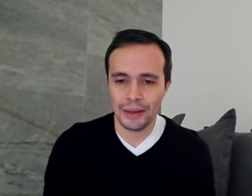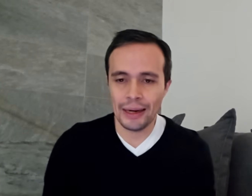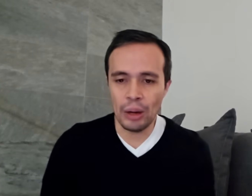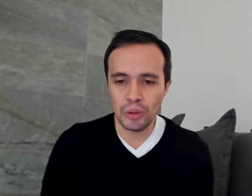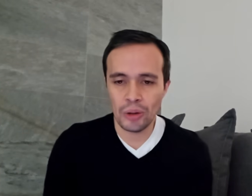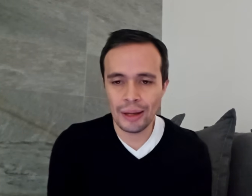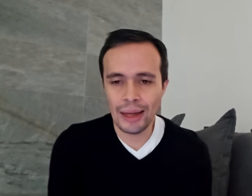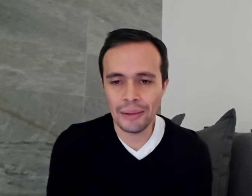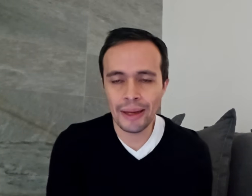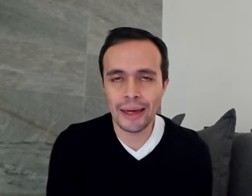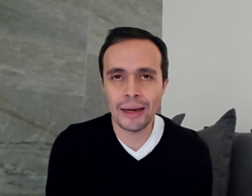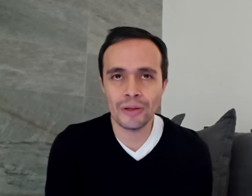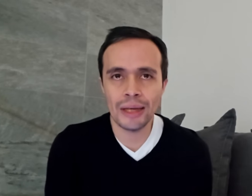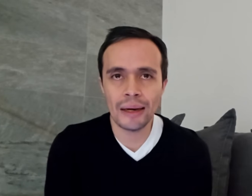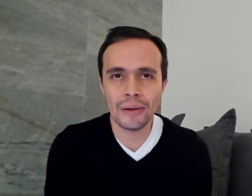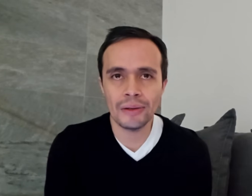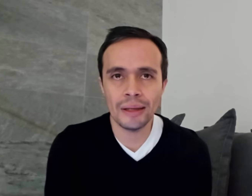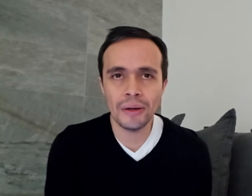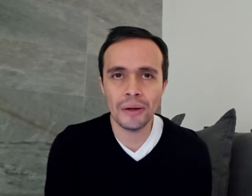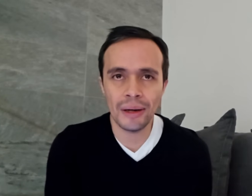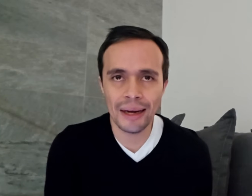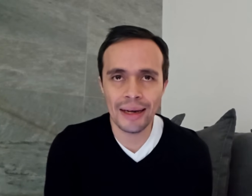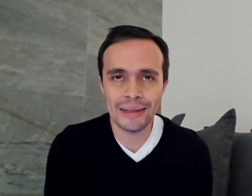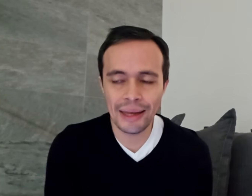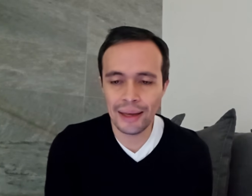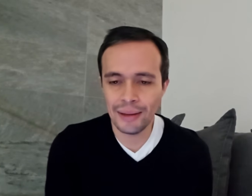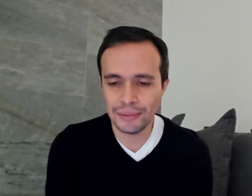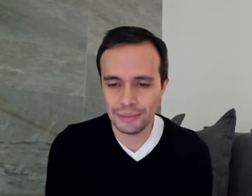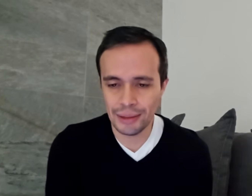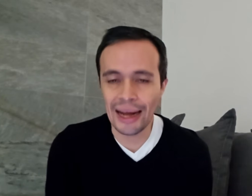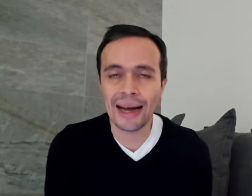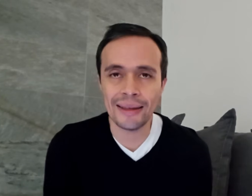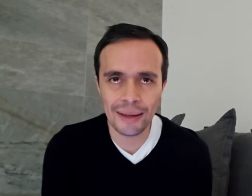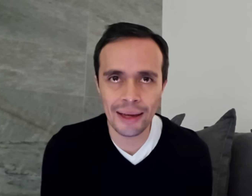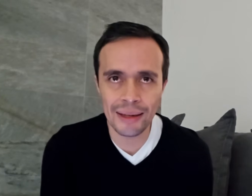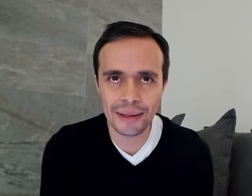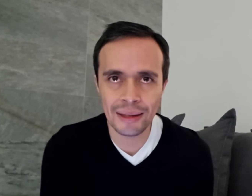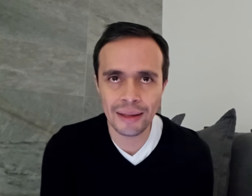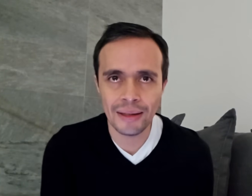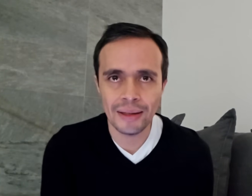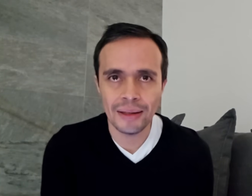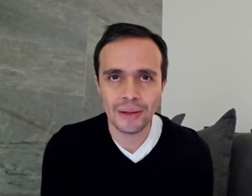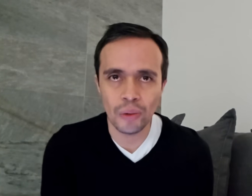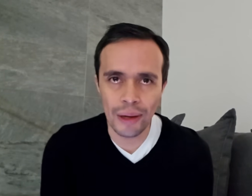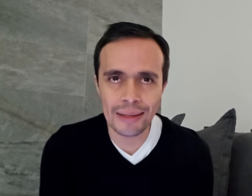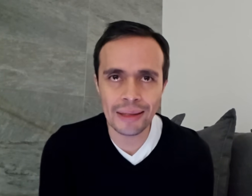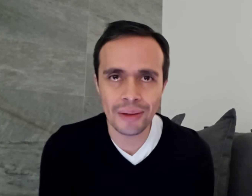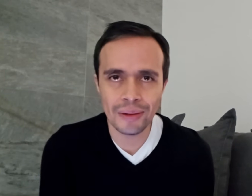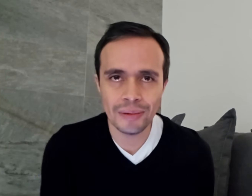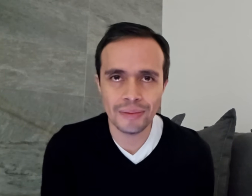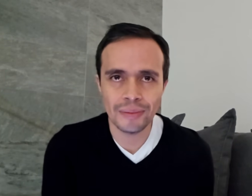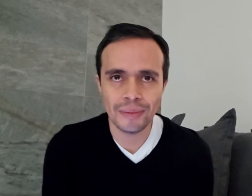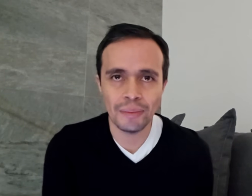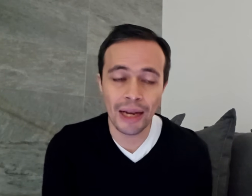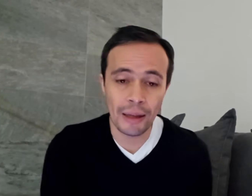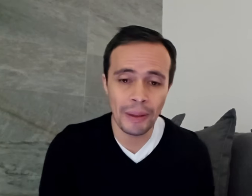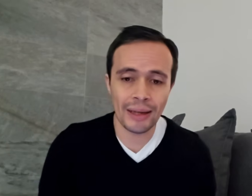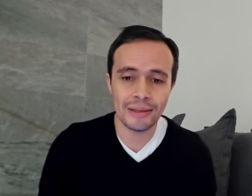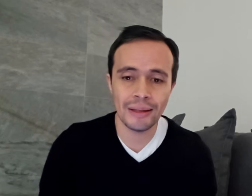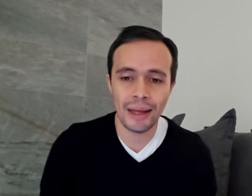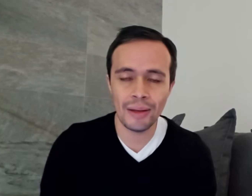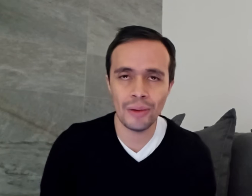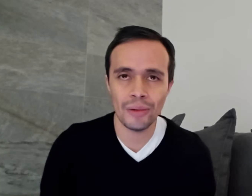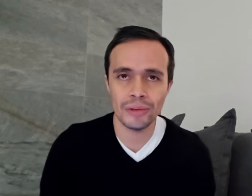que la autoridad vaya a negociar contigo con ganas de agandallarse tu casa, ¿no? Mira,